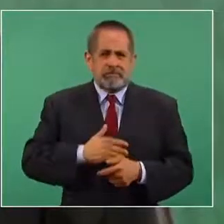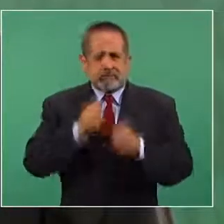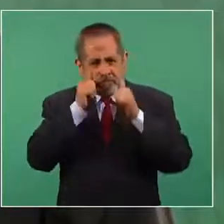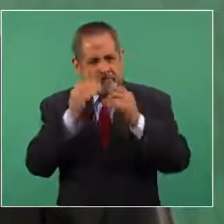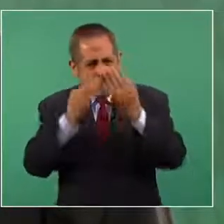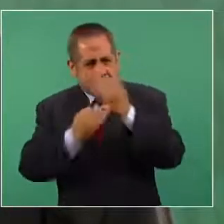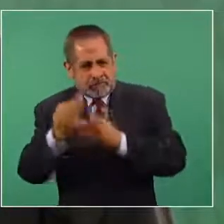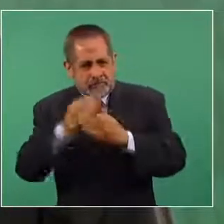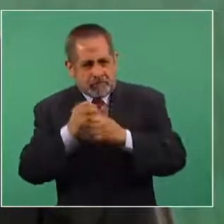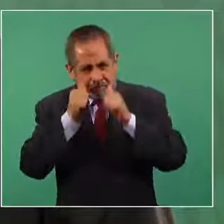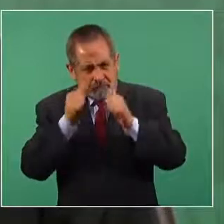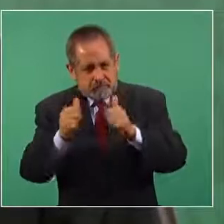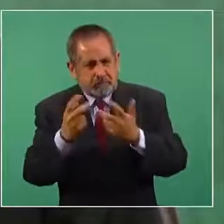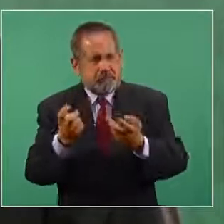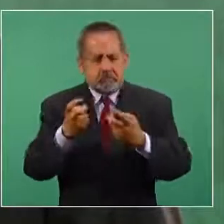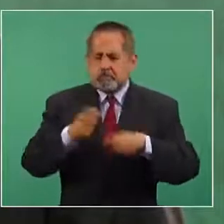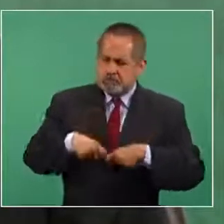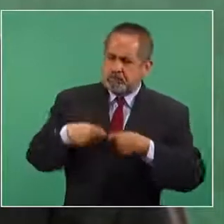quiere ser escuchado.